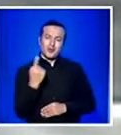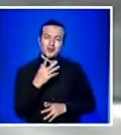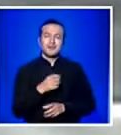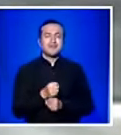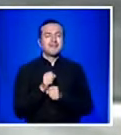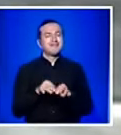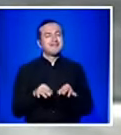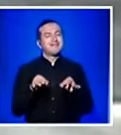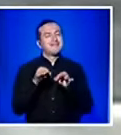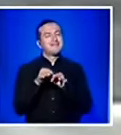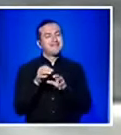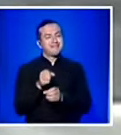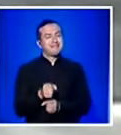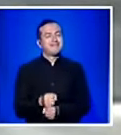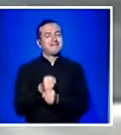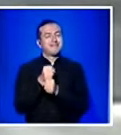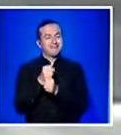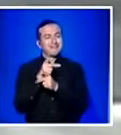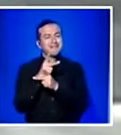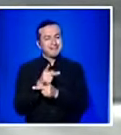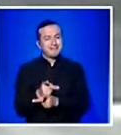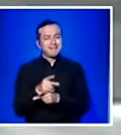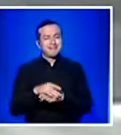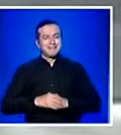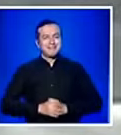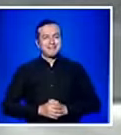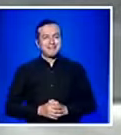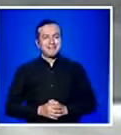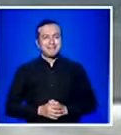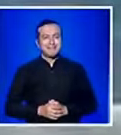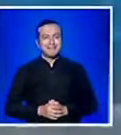seguridad, porque juntos nos cuidamos.